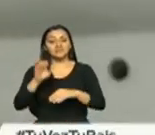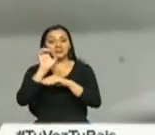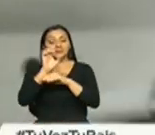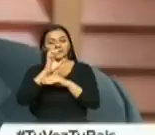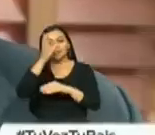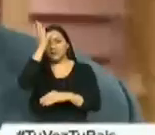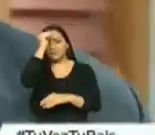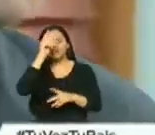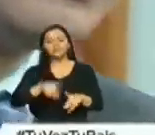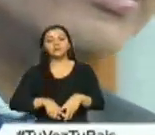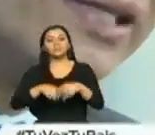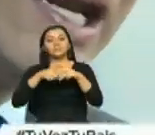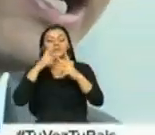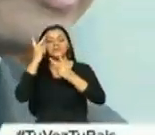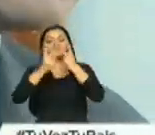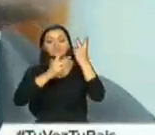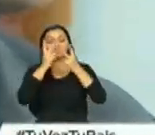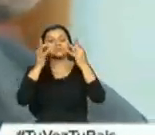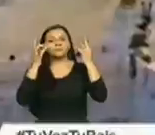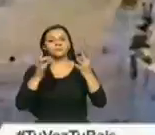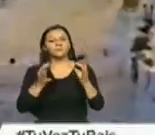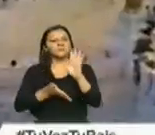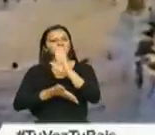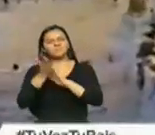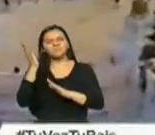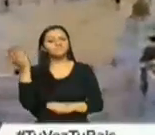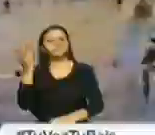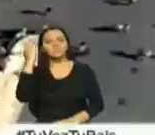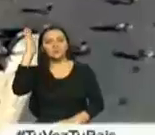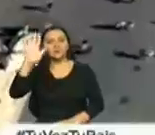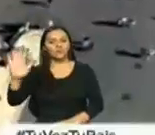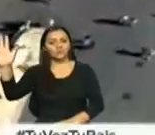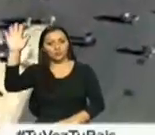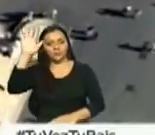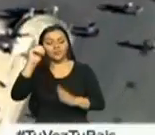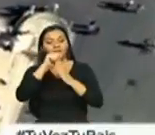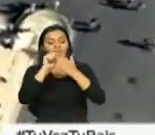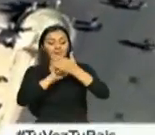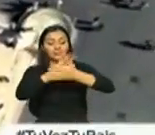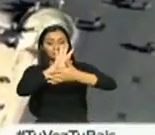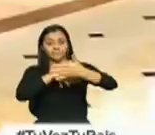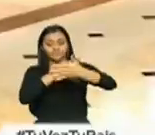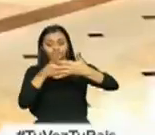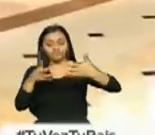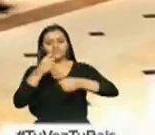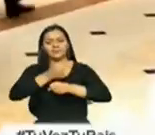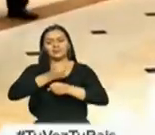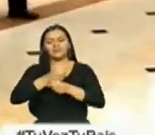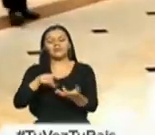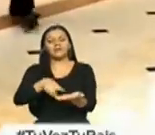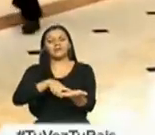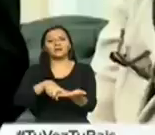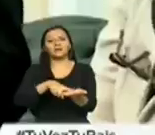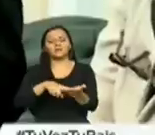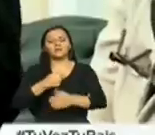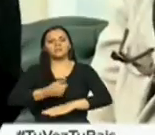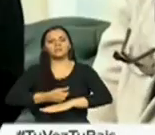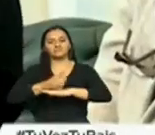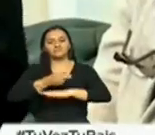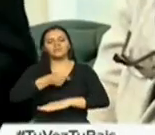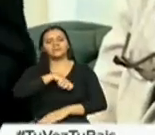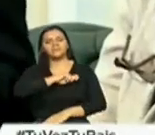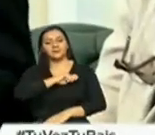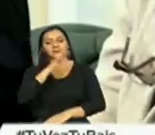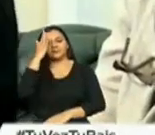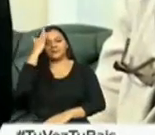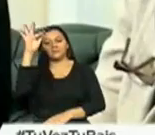Jorge Glass, inició su visita oficial por Europa, donde cumplirá una amplia agenda. Mantendrá reuniones con autoridades de España,